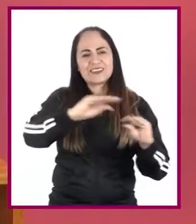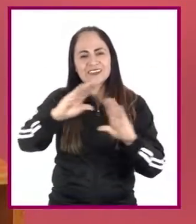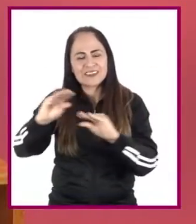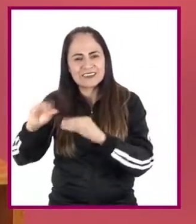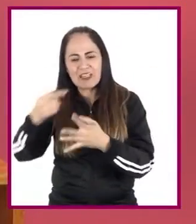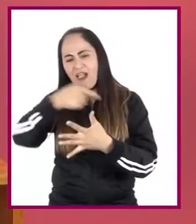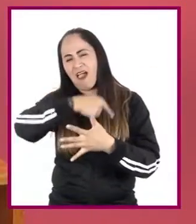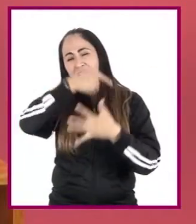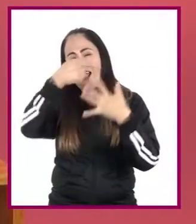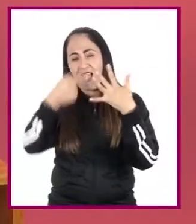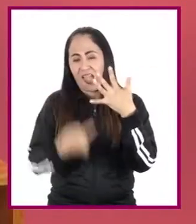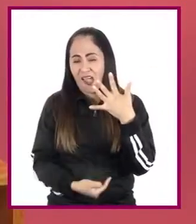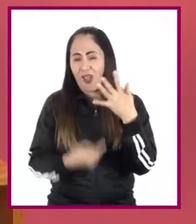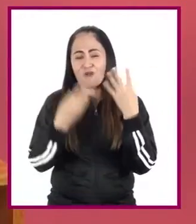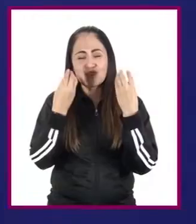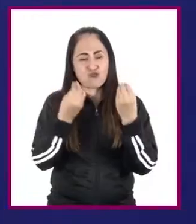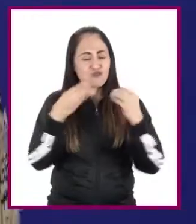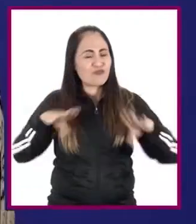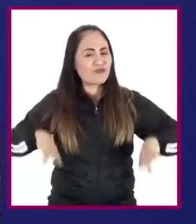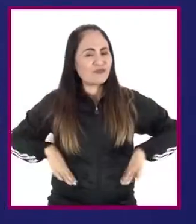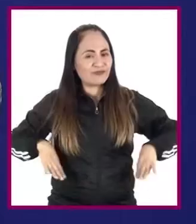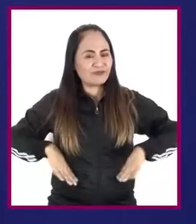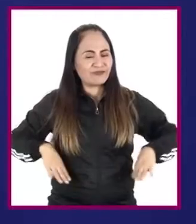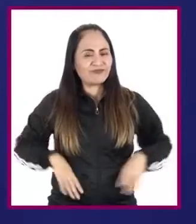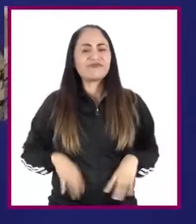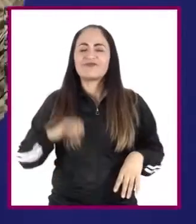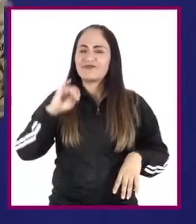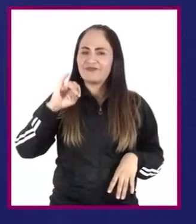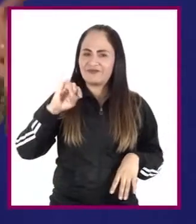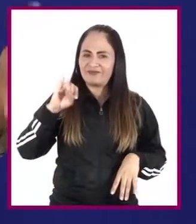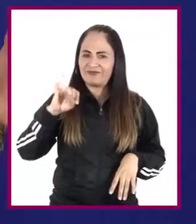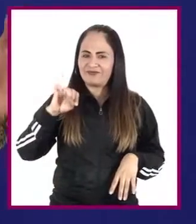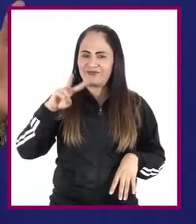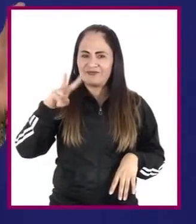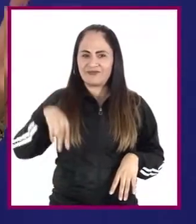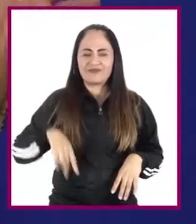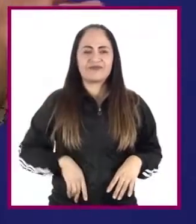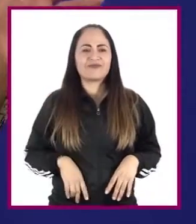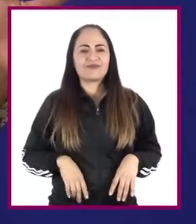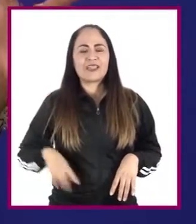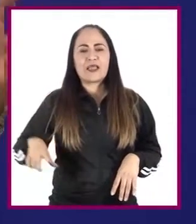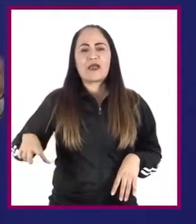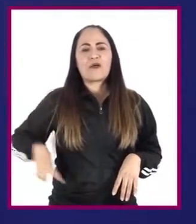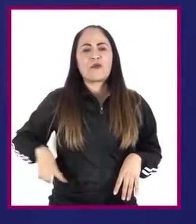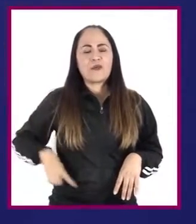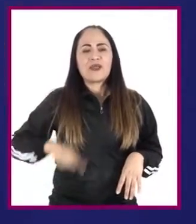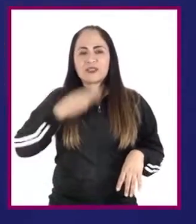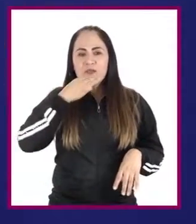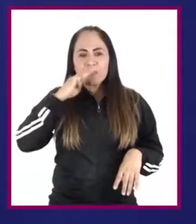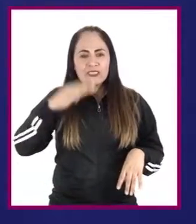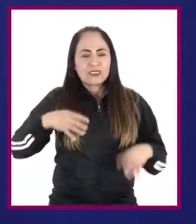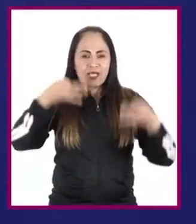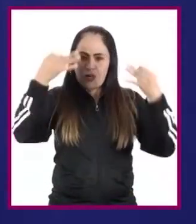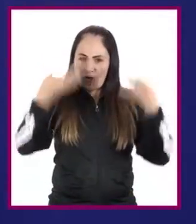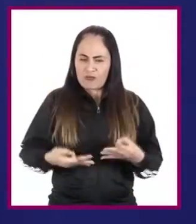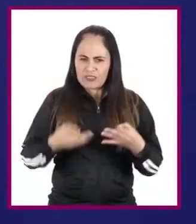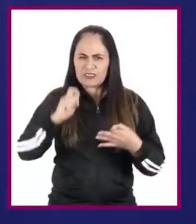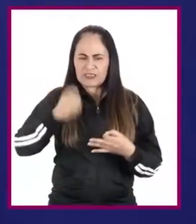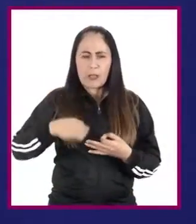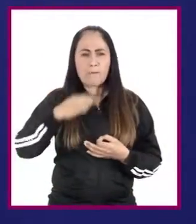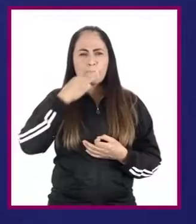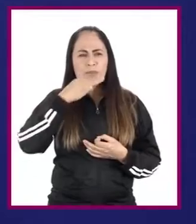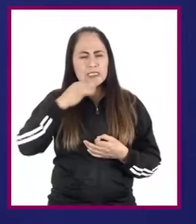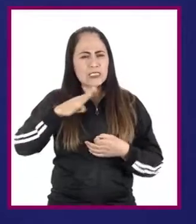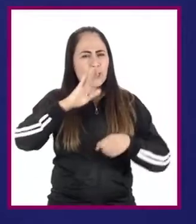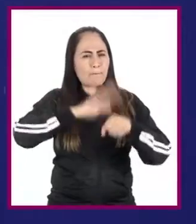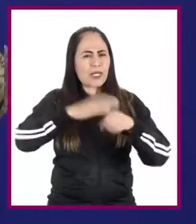y muchos otros adjetivos más. Así es, en las campañas oficiales, por lo general, el mensaje principal lo va a